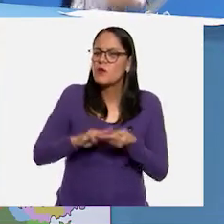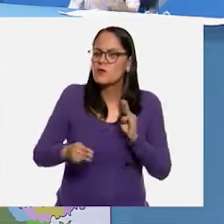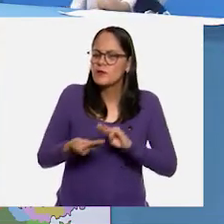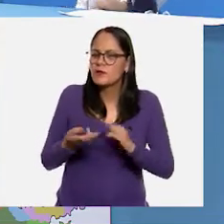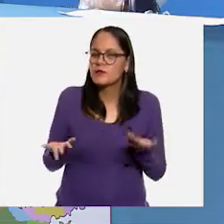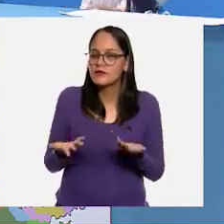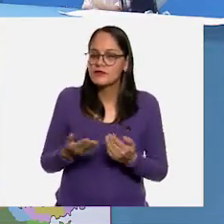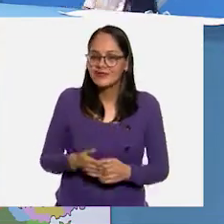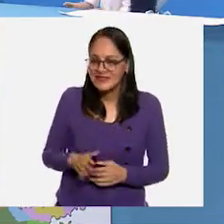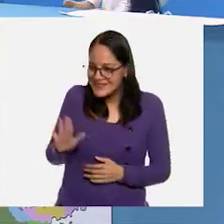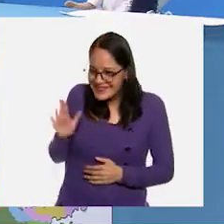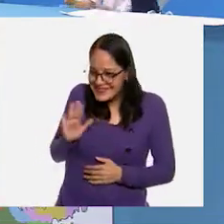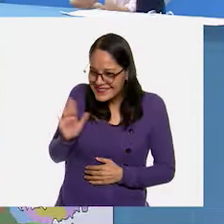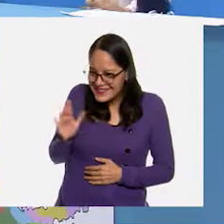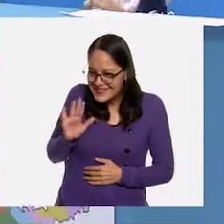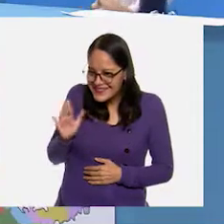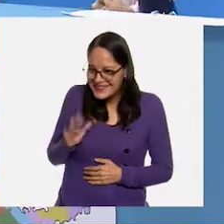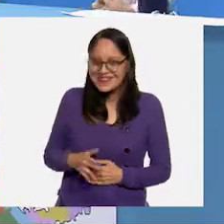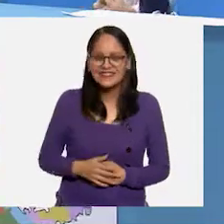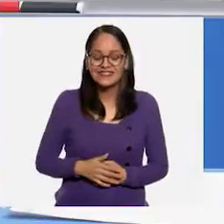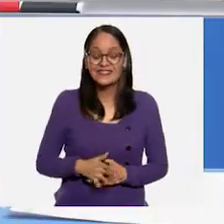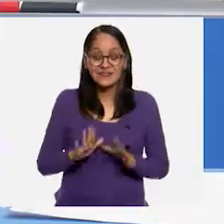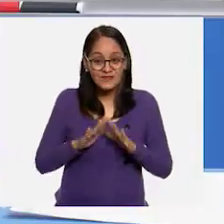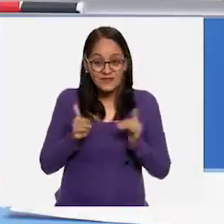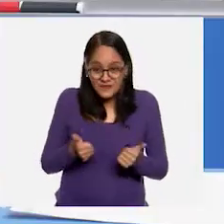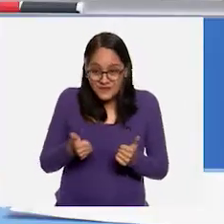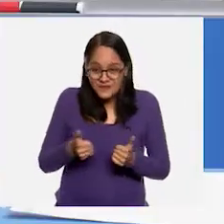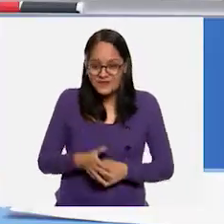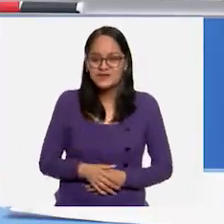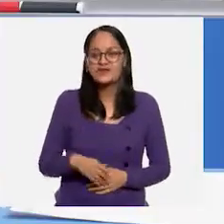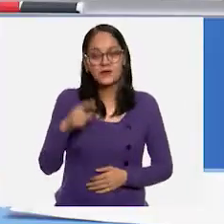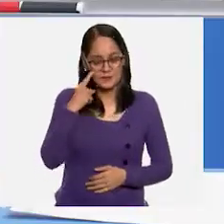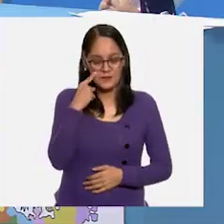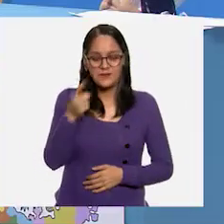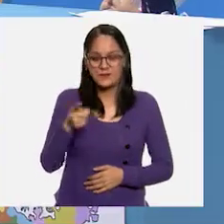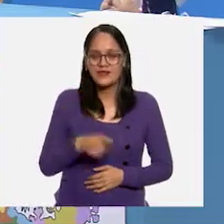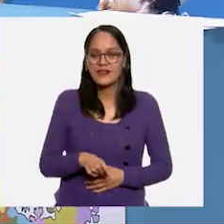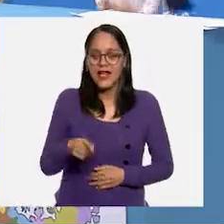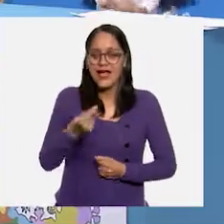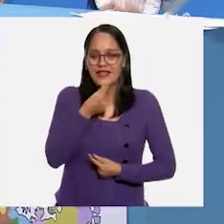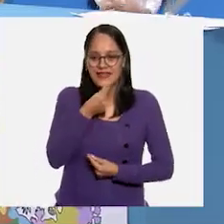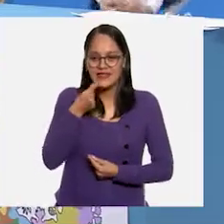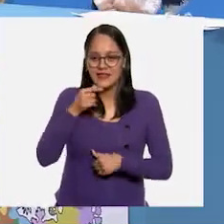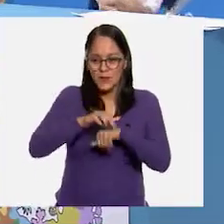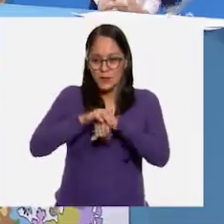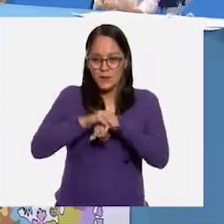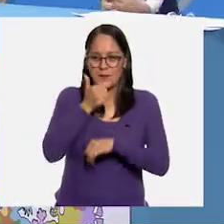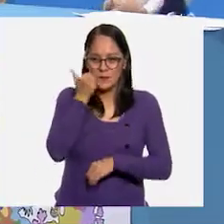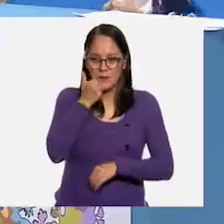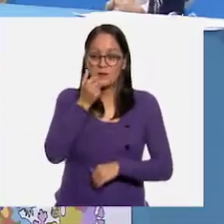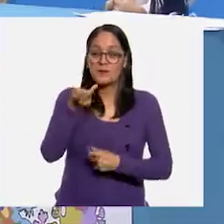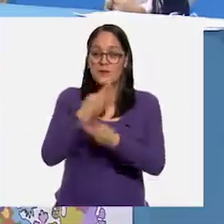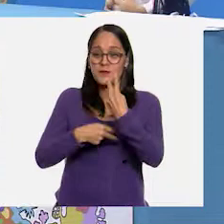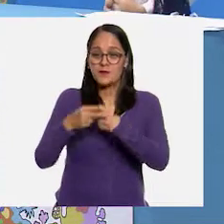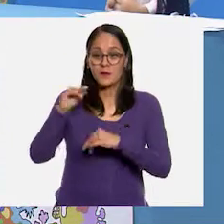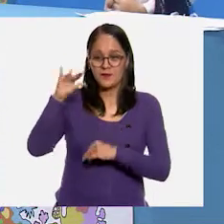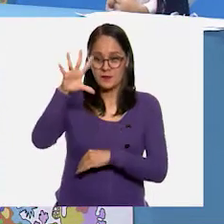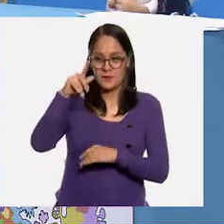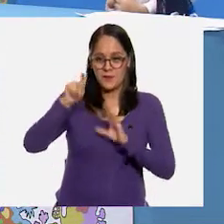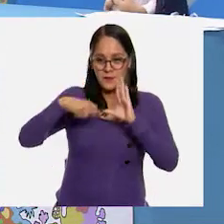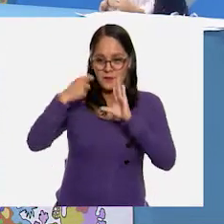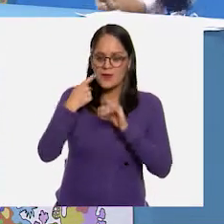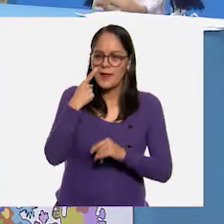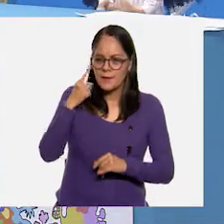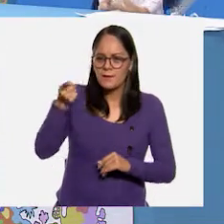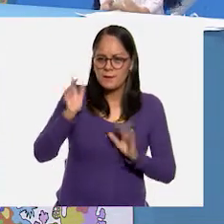hola. ¿Cómo estás? Oye, ya vi lo que te contestaron tus amigos acerca de las causas y de los